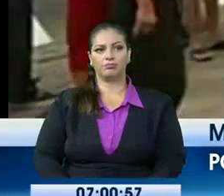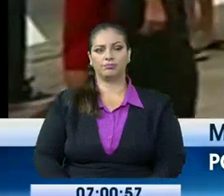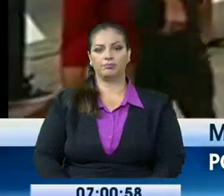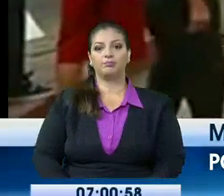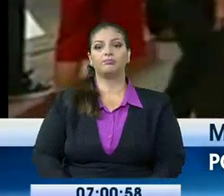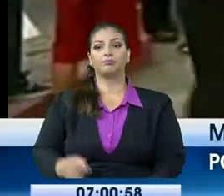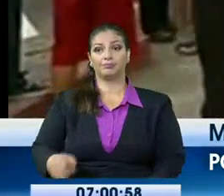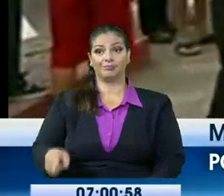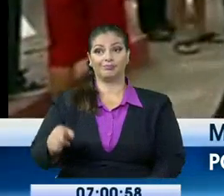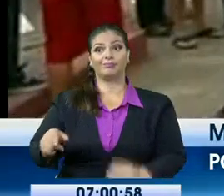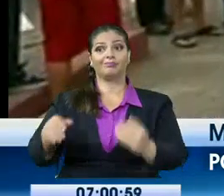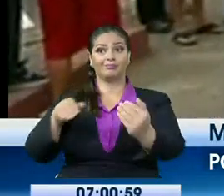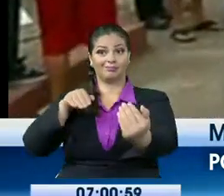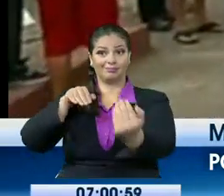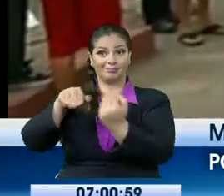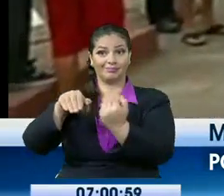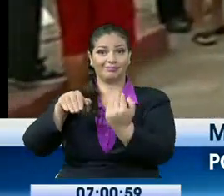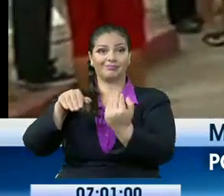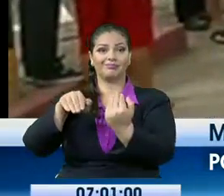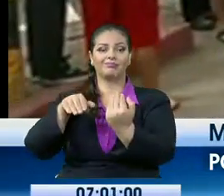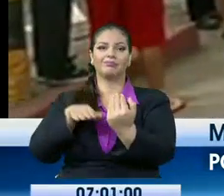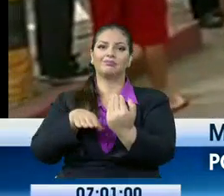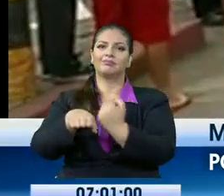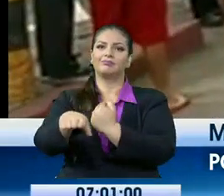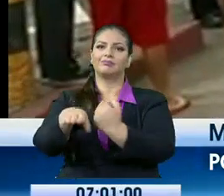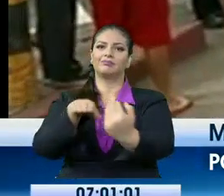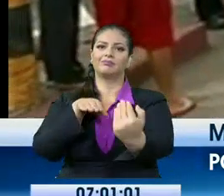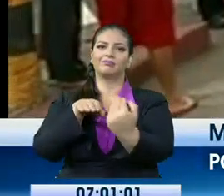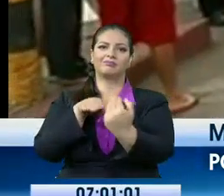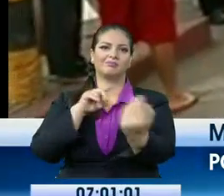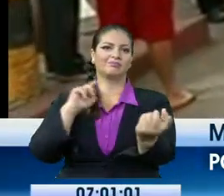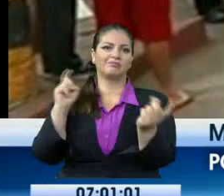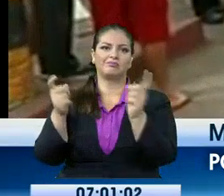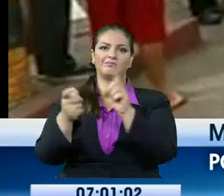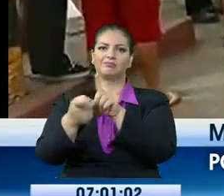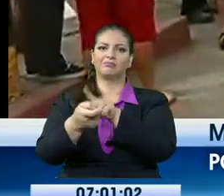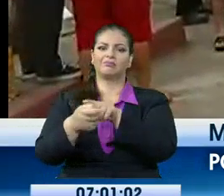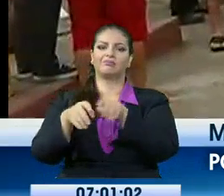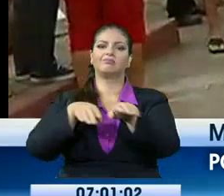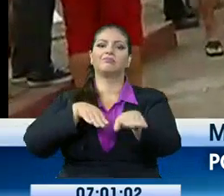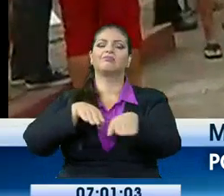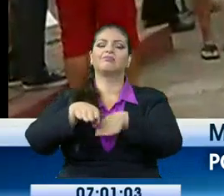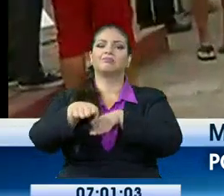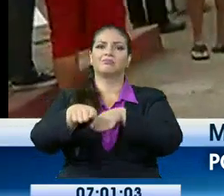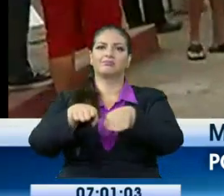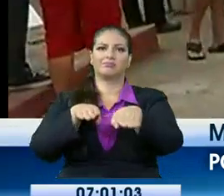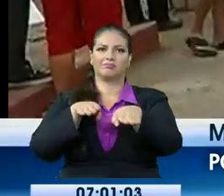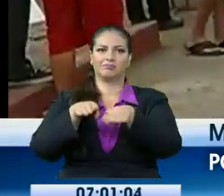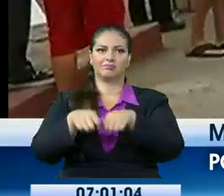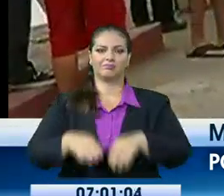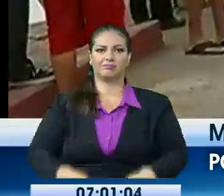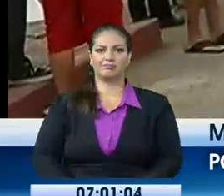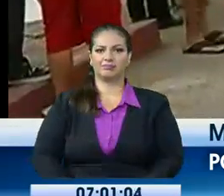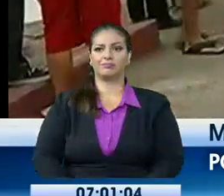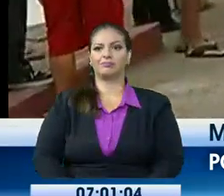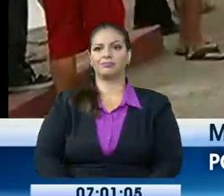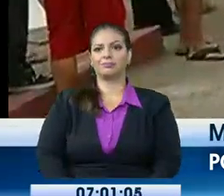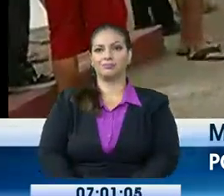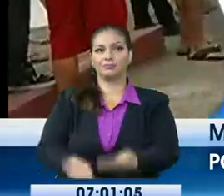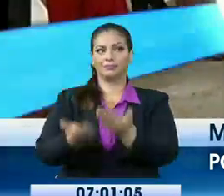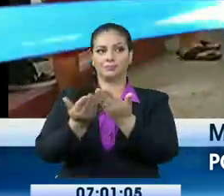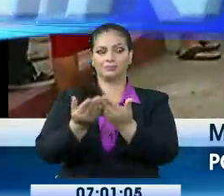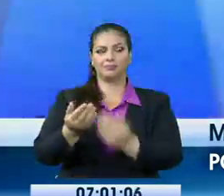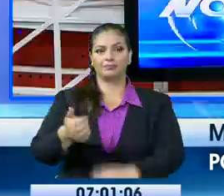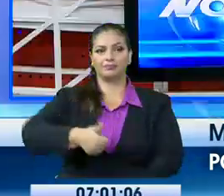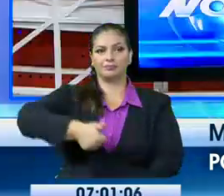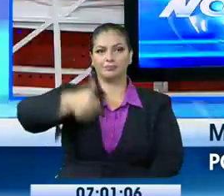han permitido el acceso únicamente de salida, más no el de ingreso. Con esto nosotros vamos a retornar a estudios. El general Alama